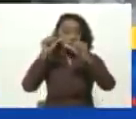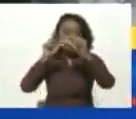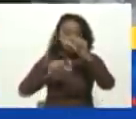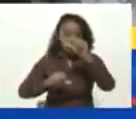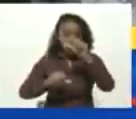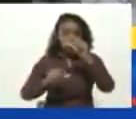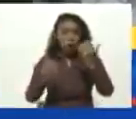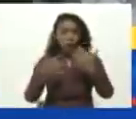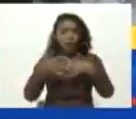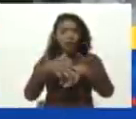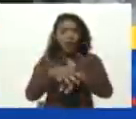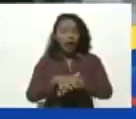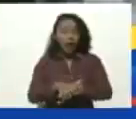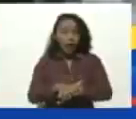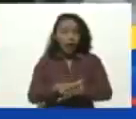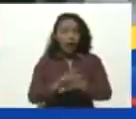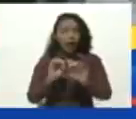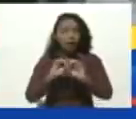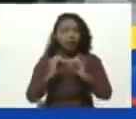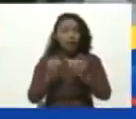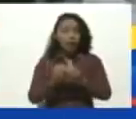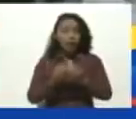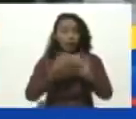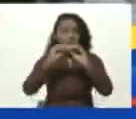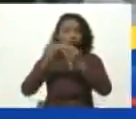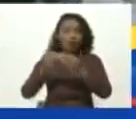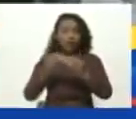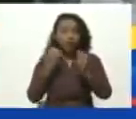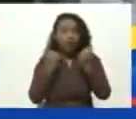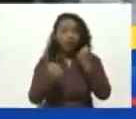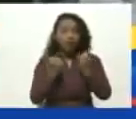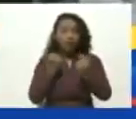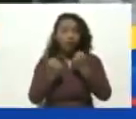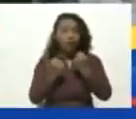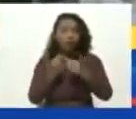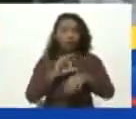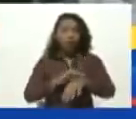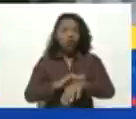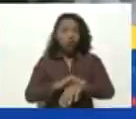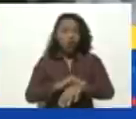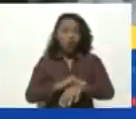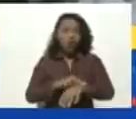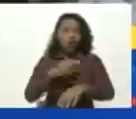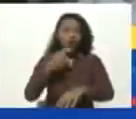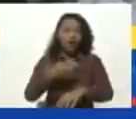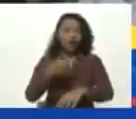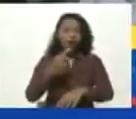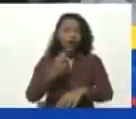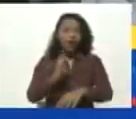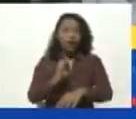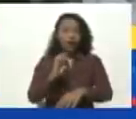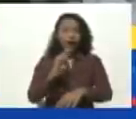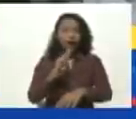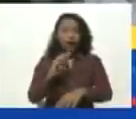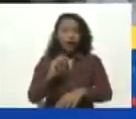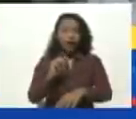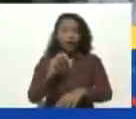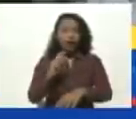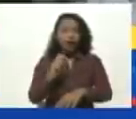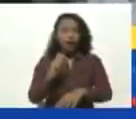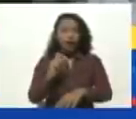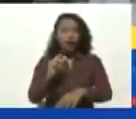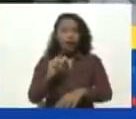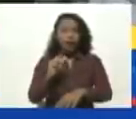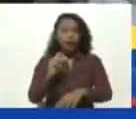Integral y la Sala de Rehabilitación, doctor Ernesto Che Guevara,